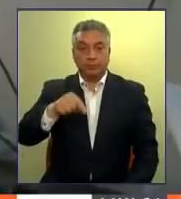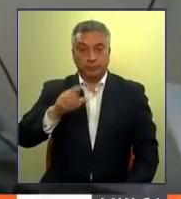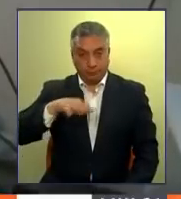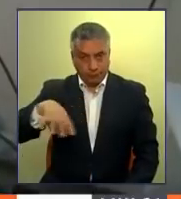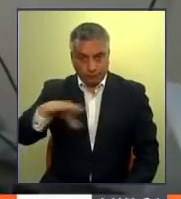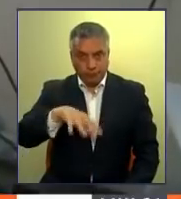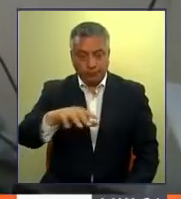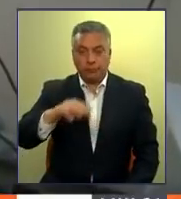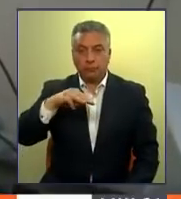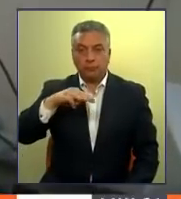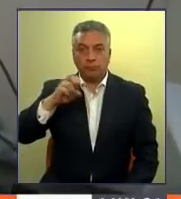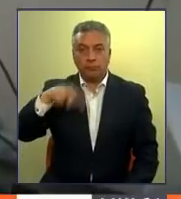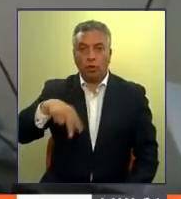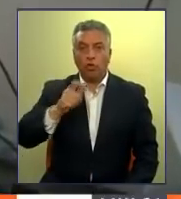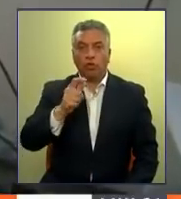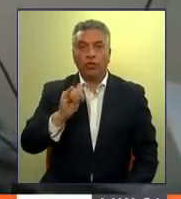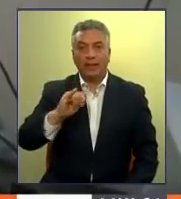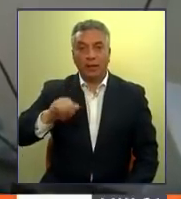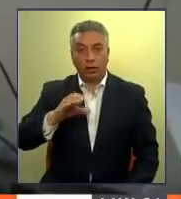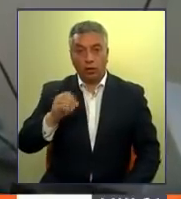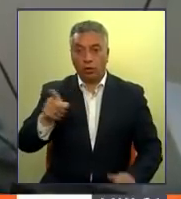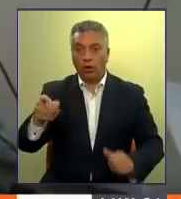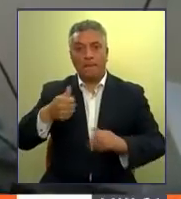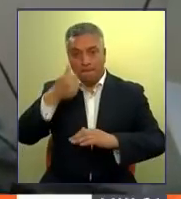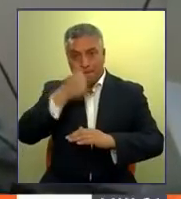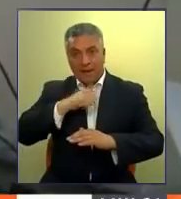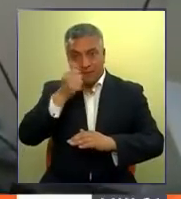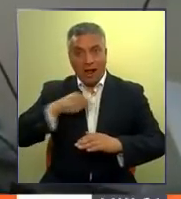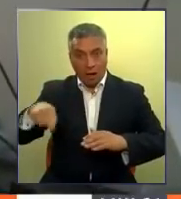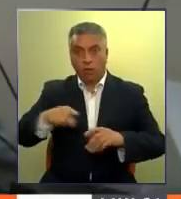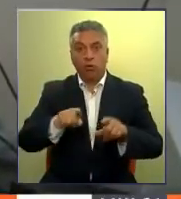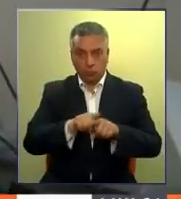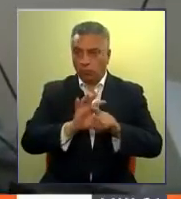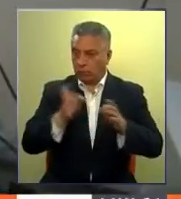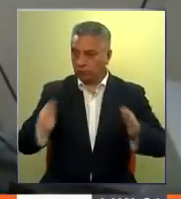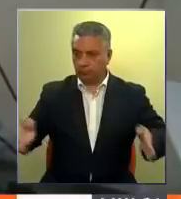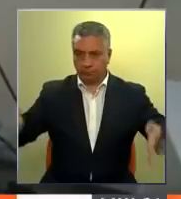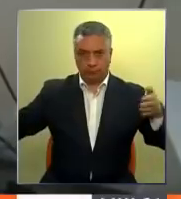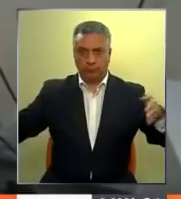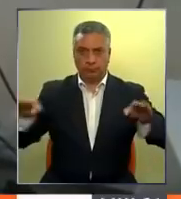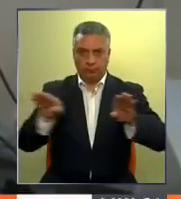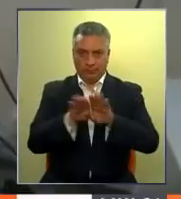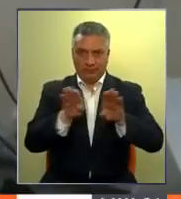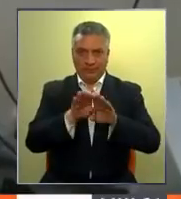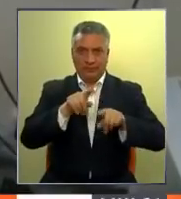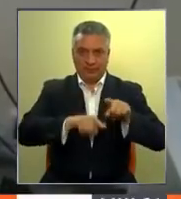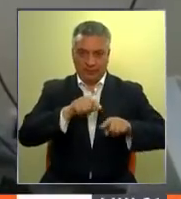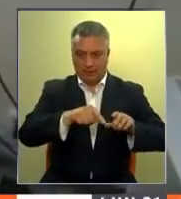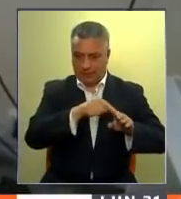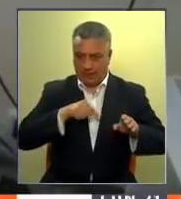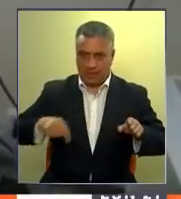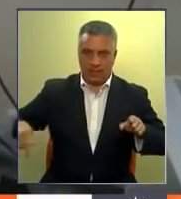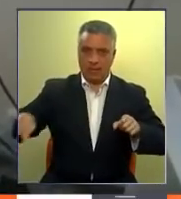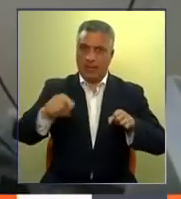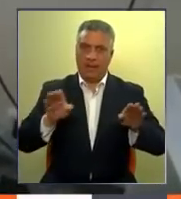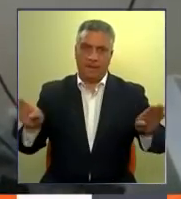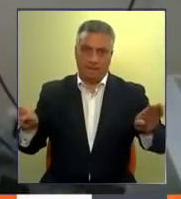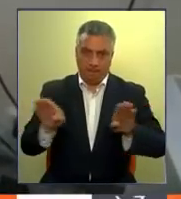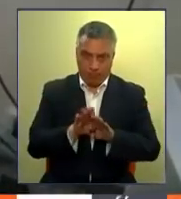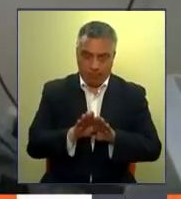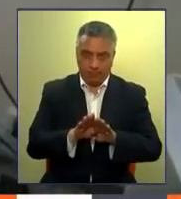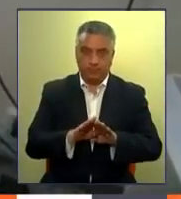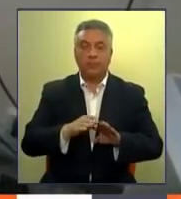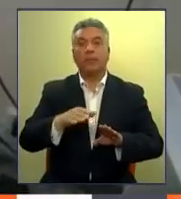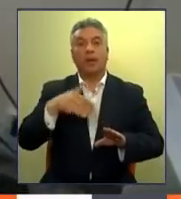con los privados mejorar los cierres de los cierres perimetrales de esos predios y ahora vez hemos avisado